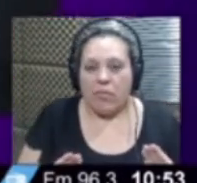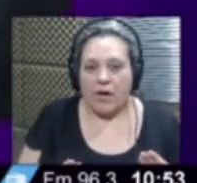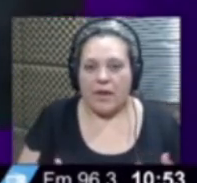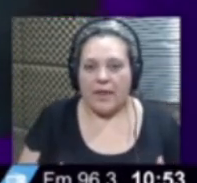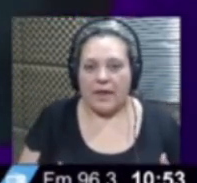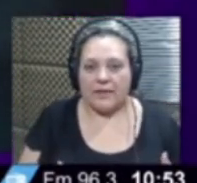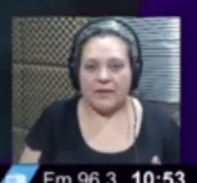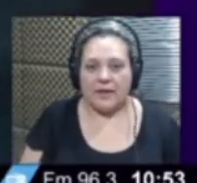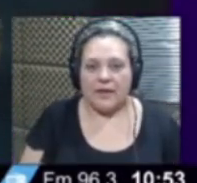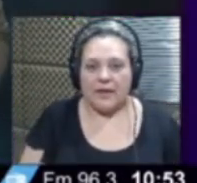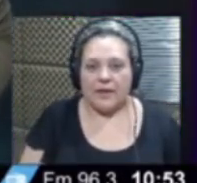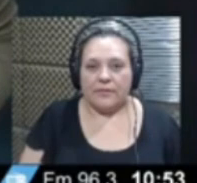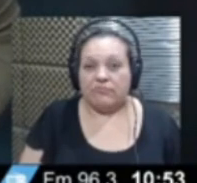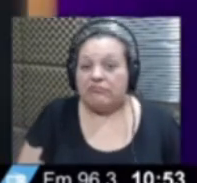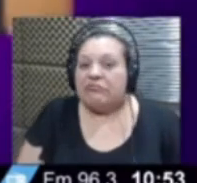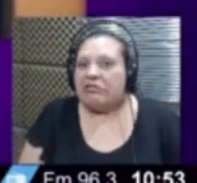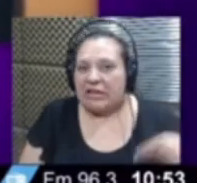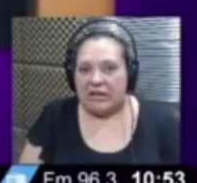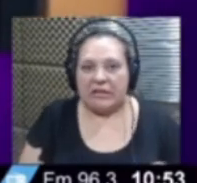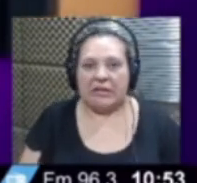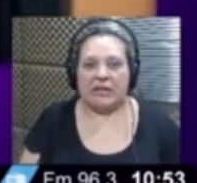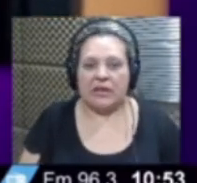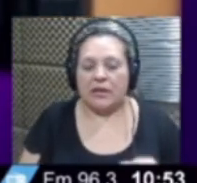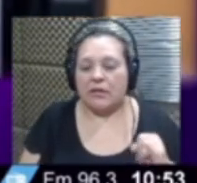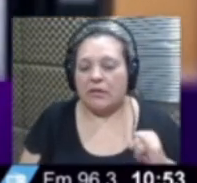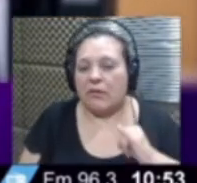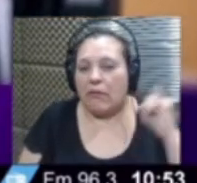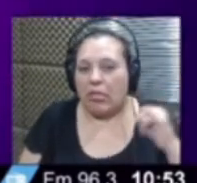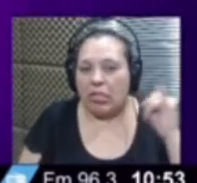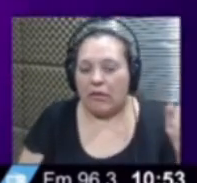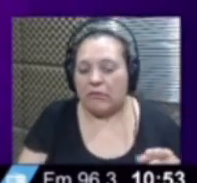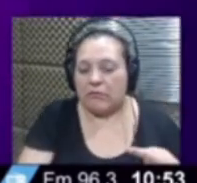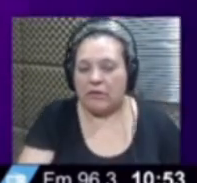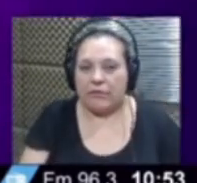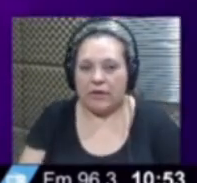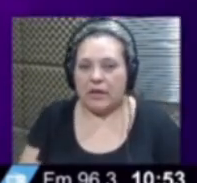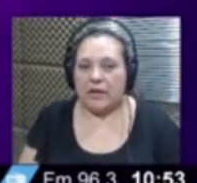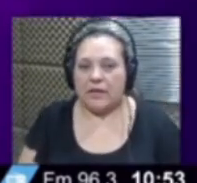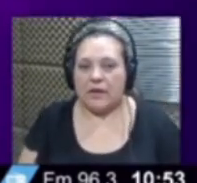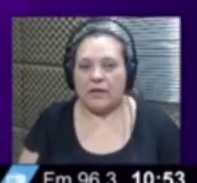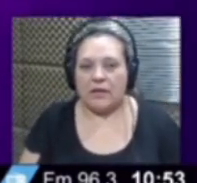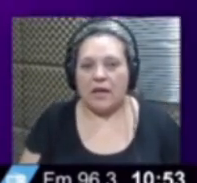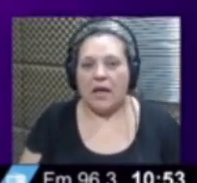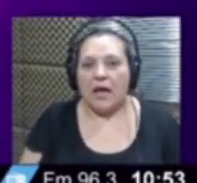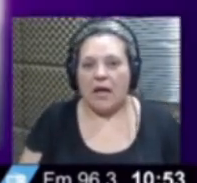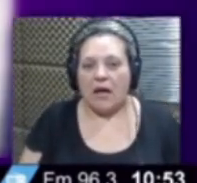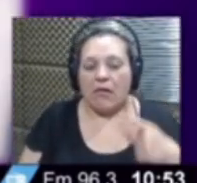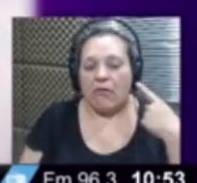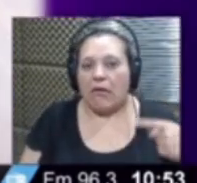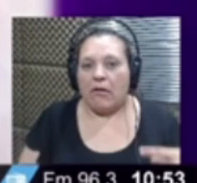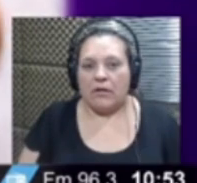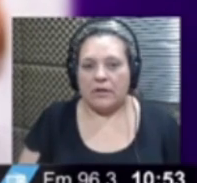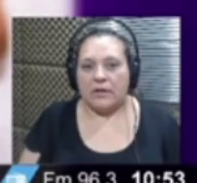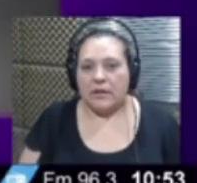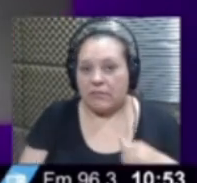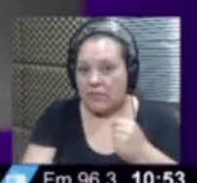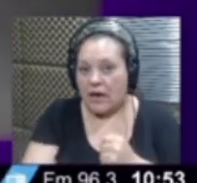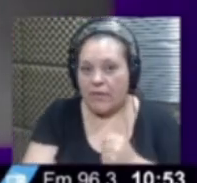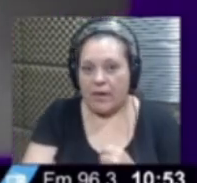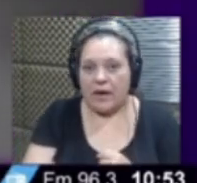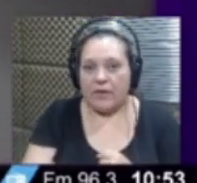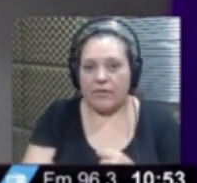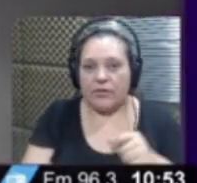personalmente para que nos cuentes más cómo está el proceso de conformación del movimiento panafricanista argentino y